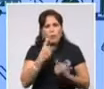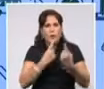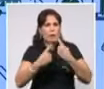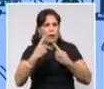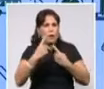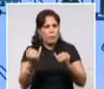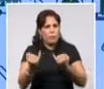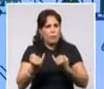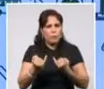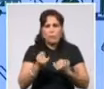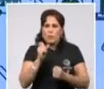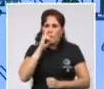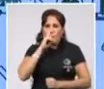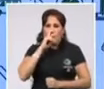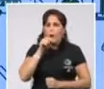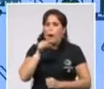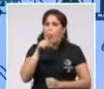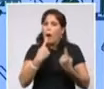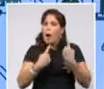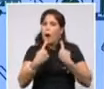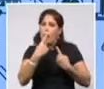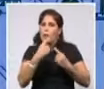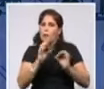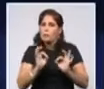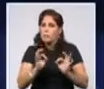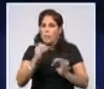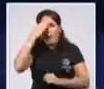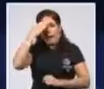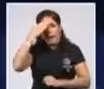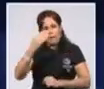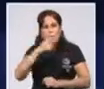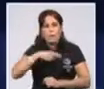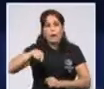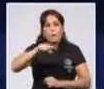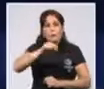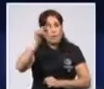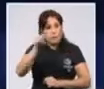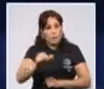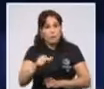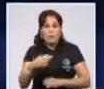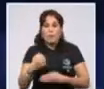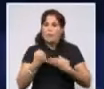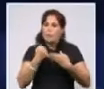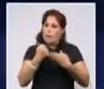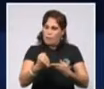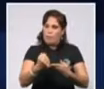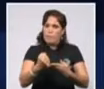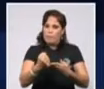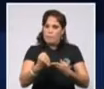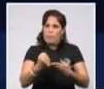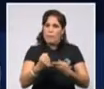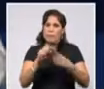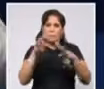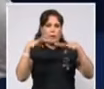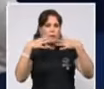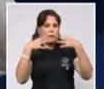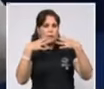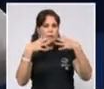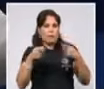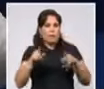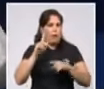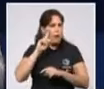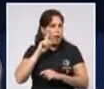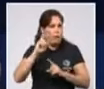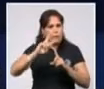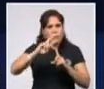hemos terminado, doctor. ¿Usted tiene alguna última precisión? Agradecerles a todos ustedes la posibilidad de esta transmisión, que además